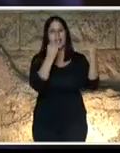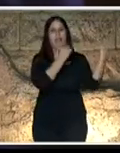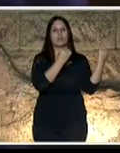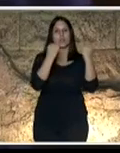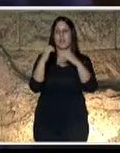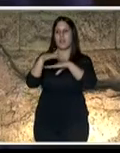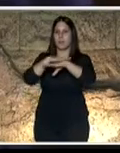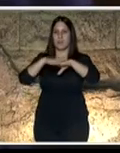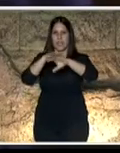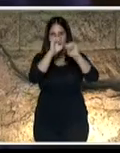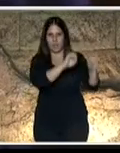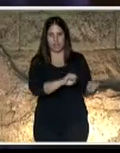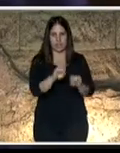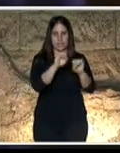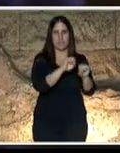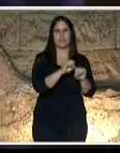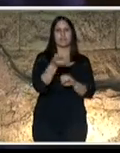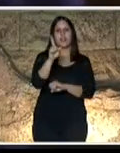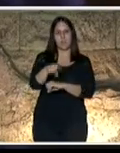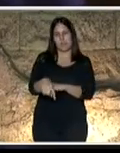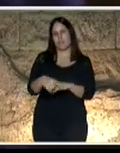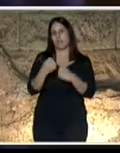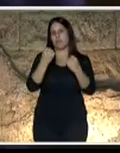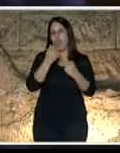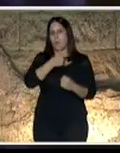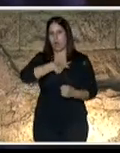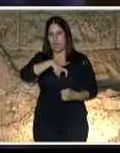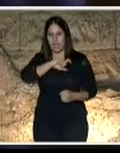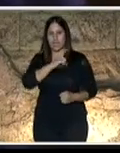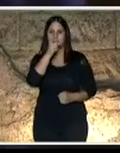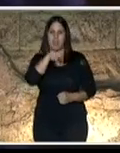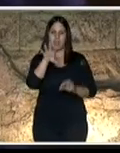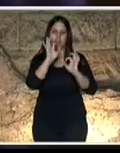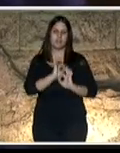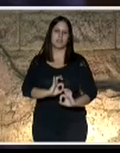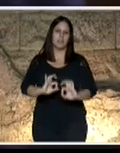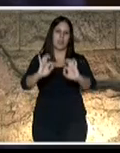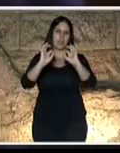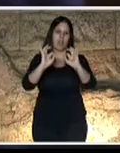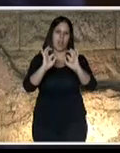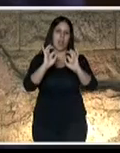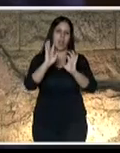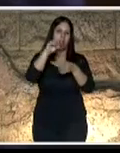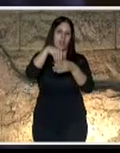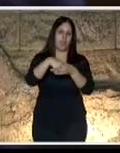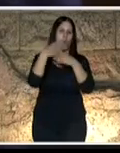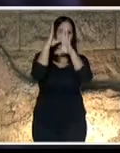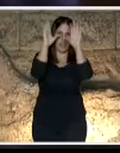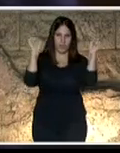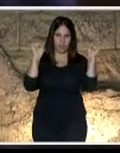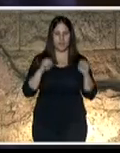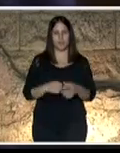del Ministerio de la Defensa, de las Fuerzas Policiales y muy especialmente de la benemérita Guardia